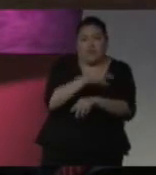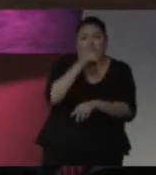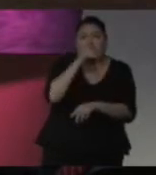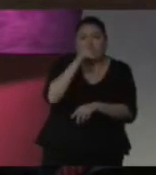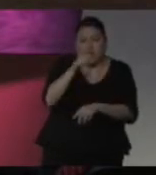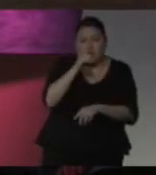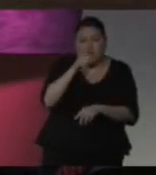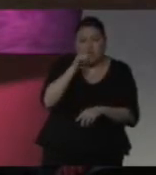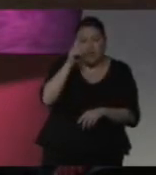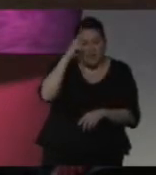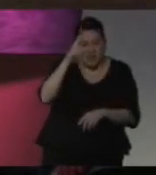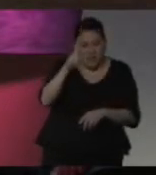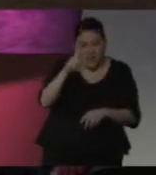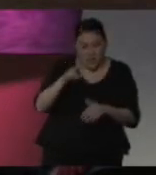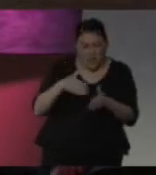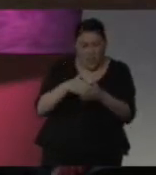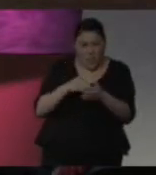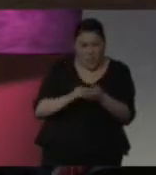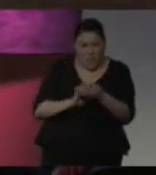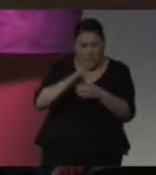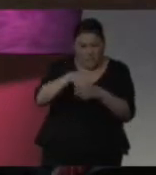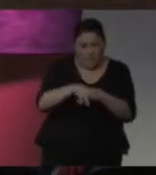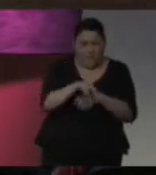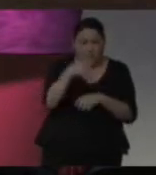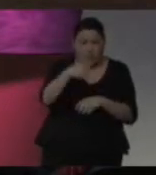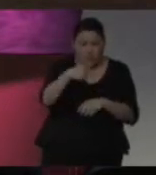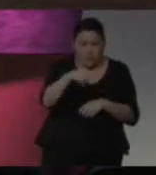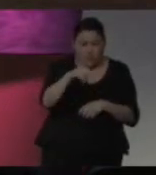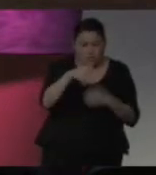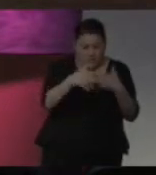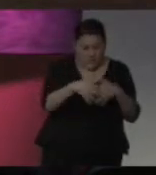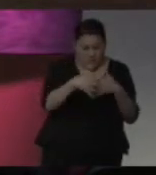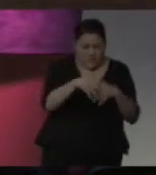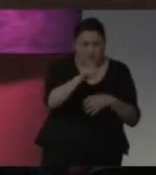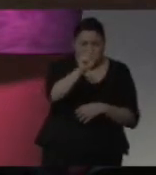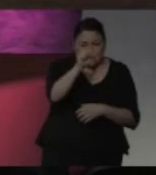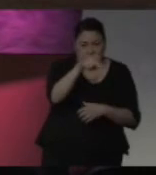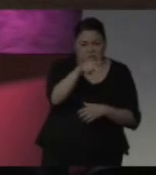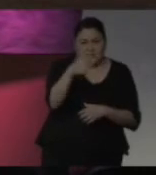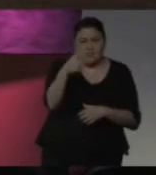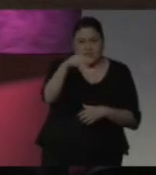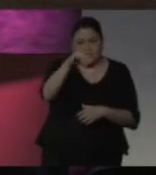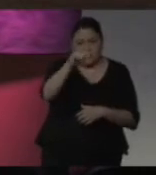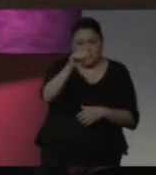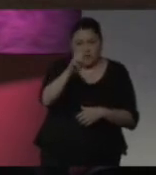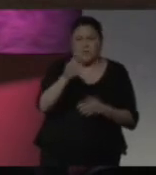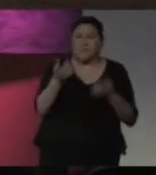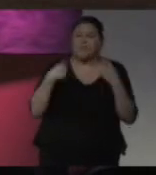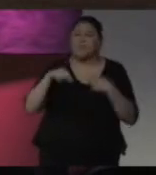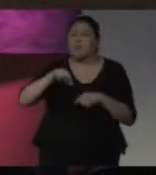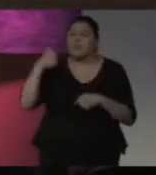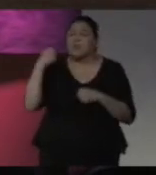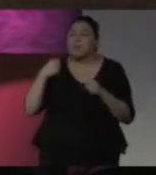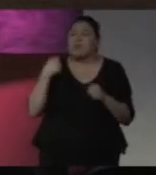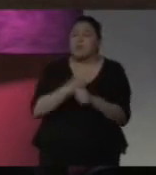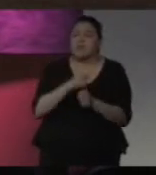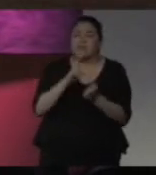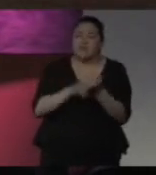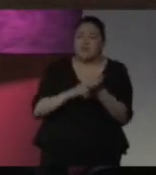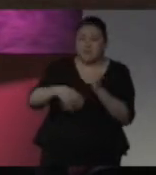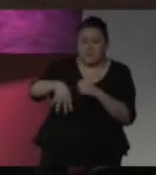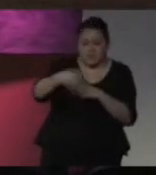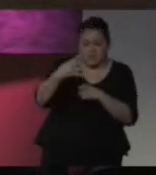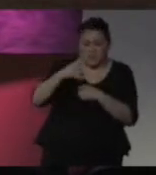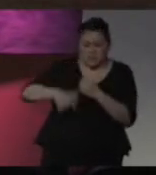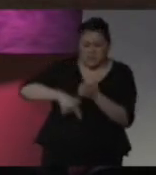de la generadora de energía San Mateo. O en el caso de, eso ocurrió en el 2014, en una comunidad que se